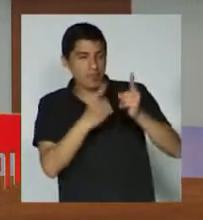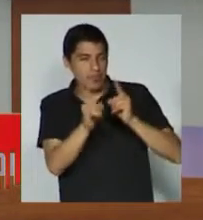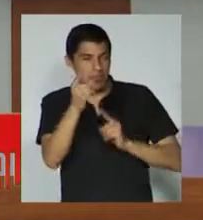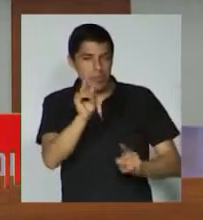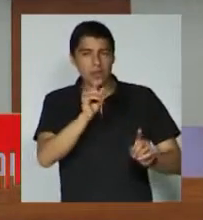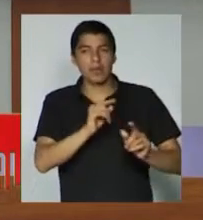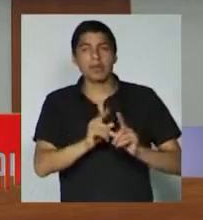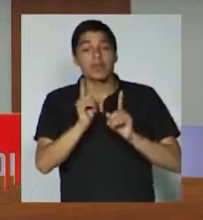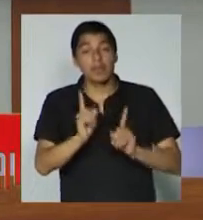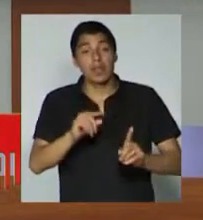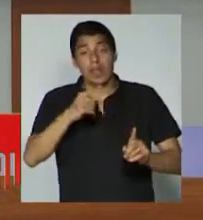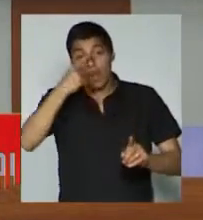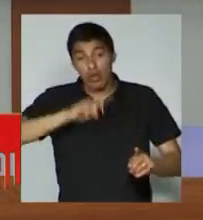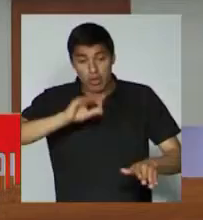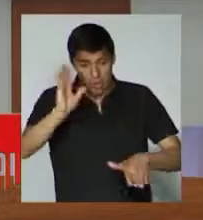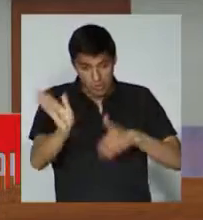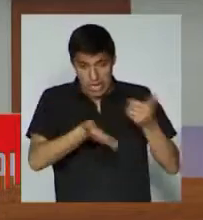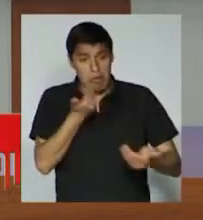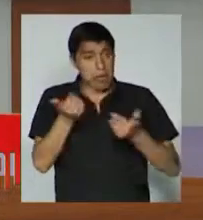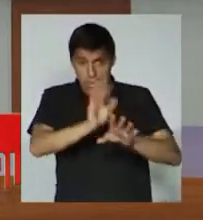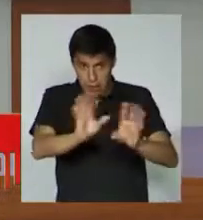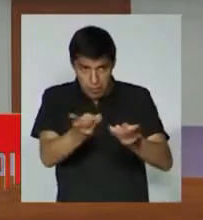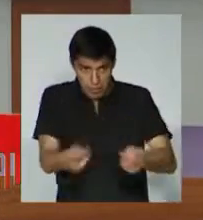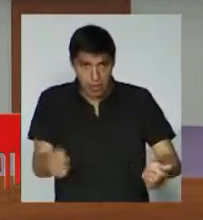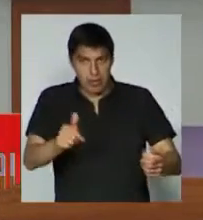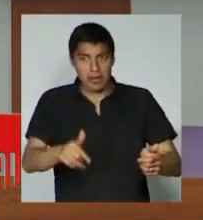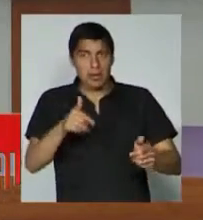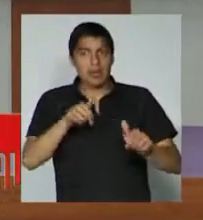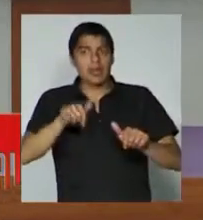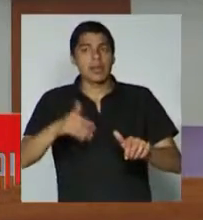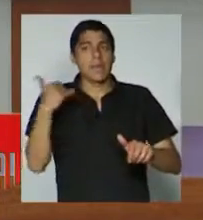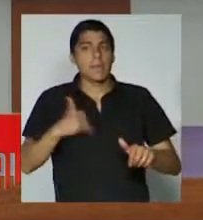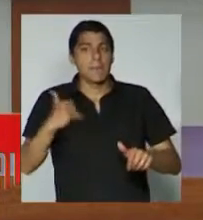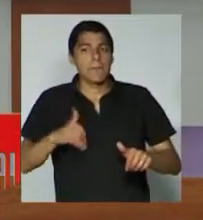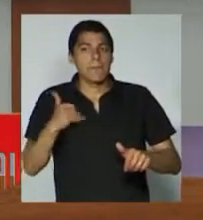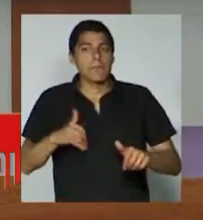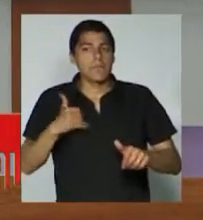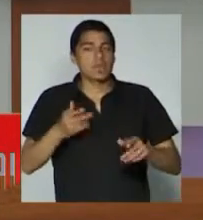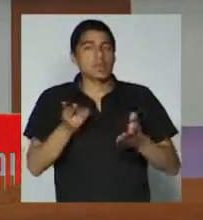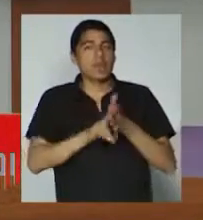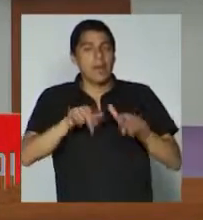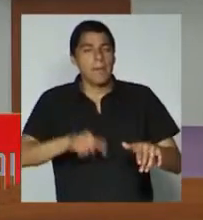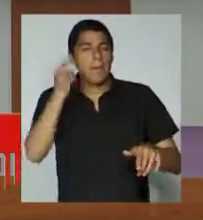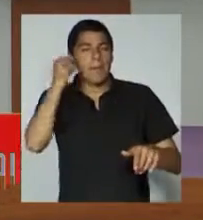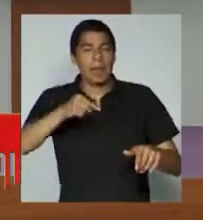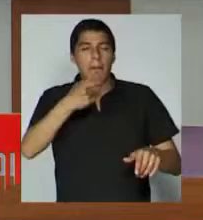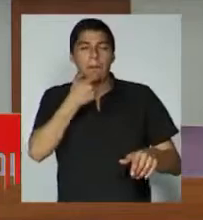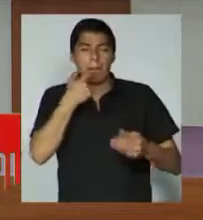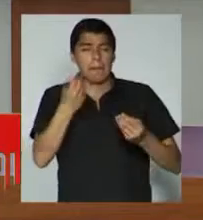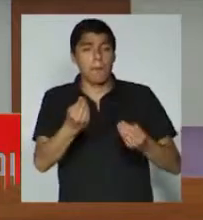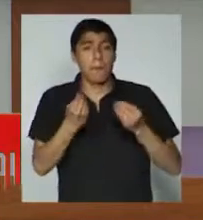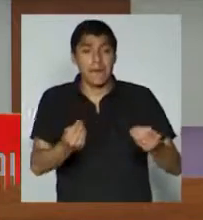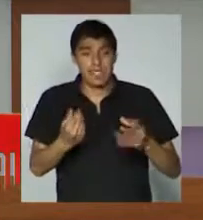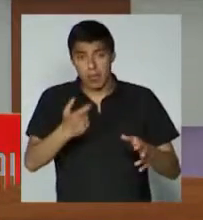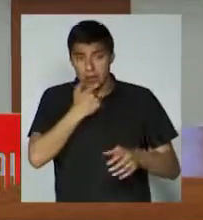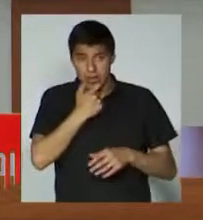diría, último análisis, como para redondear esta parte, porque estamos mirando el país en general, volver a mirar Mendoza. Sí. ¿Qué puede pasar en Mendoza?